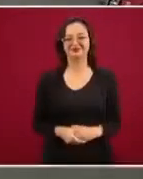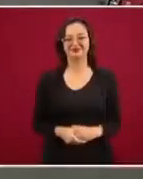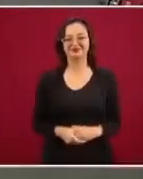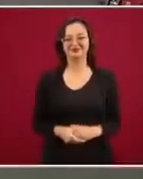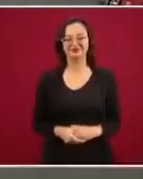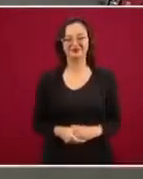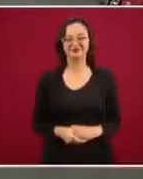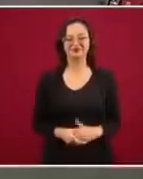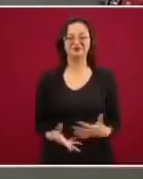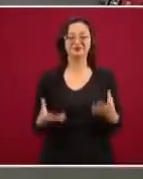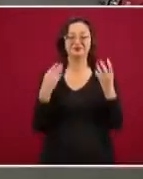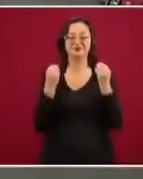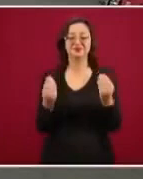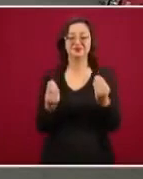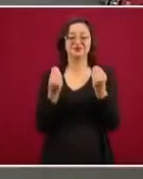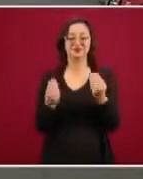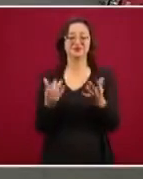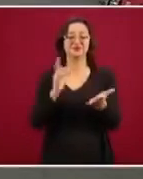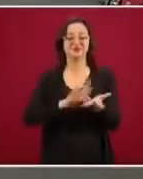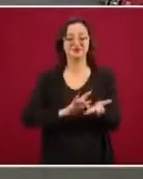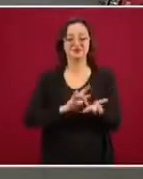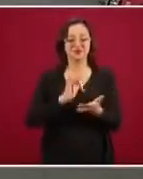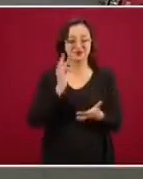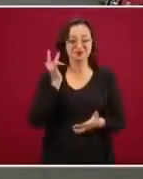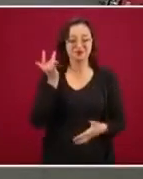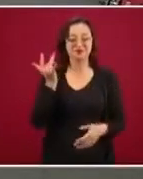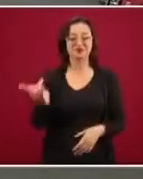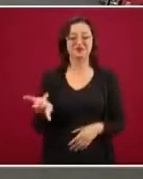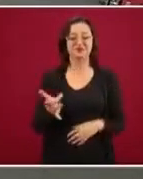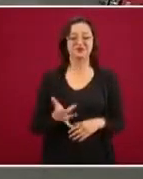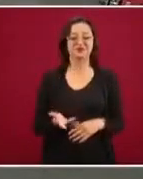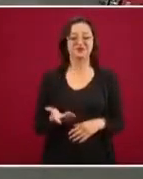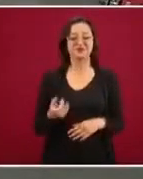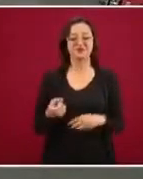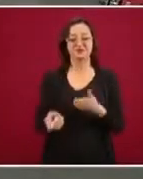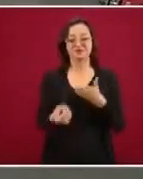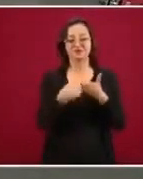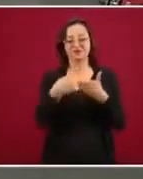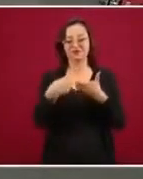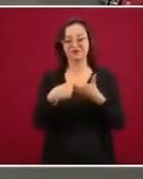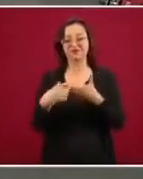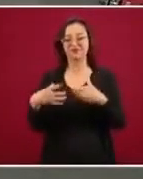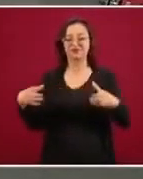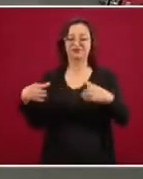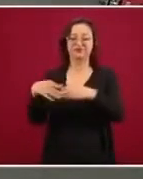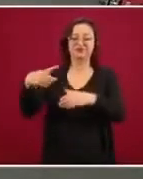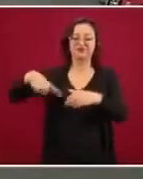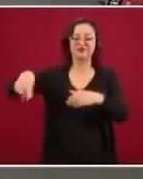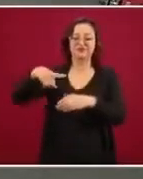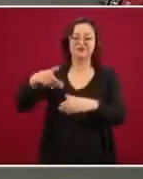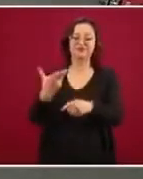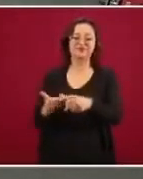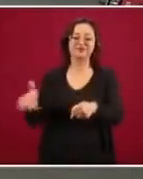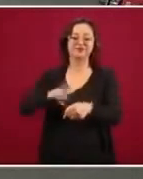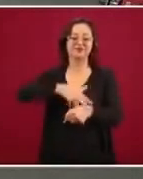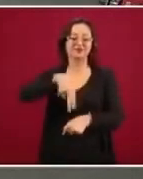pues agradecemos mucho a los integrantes del sector peruano en